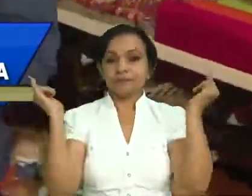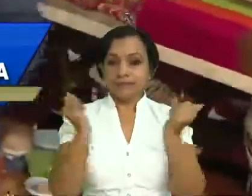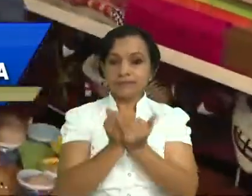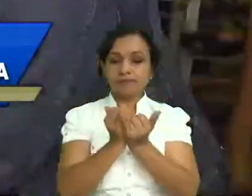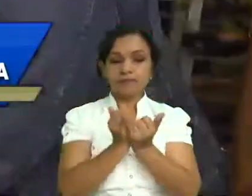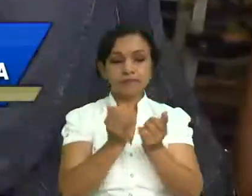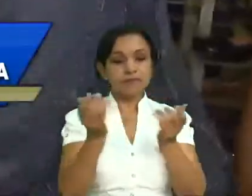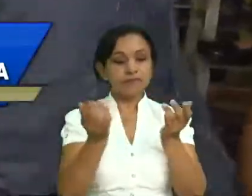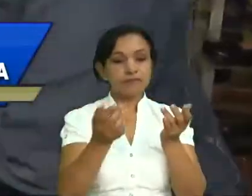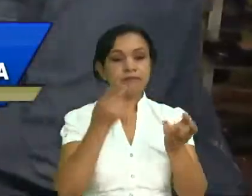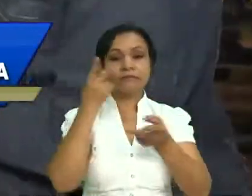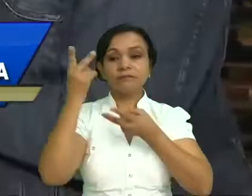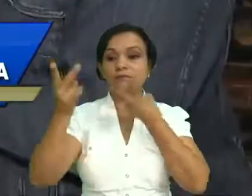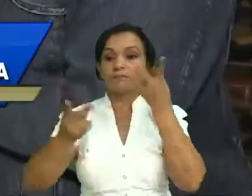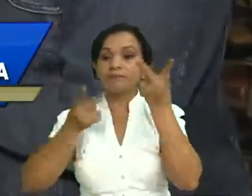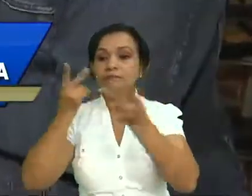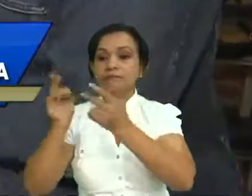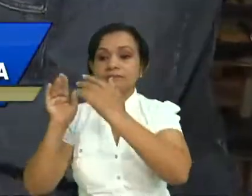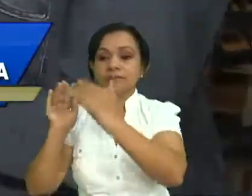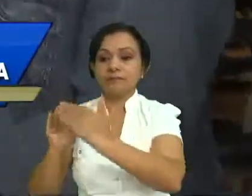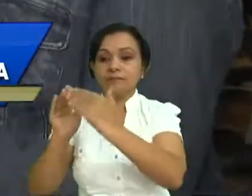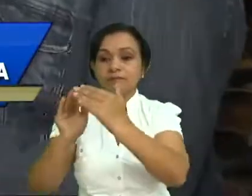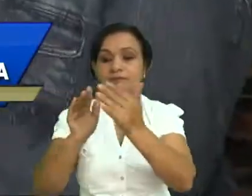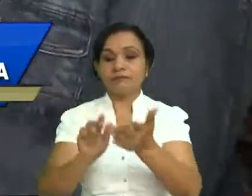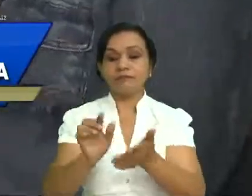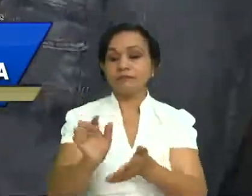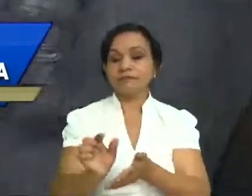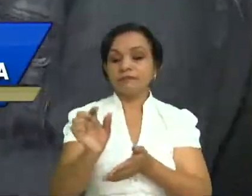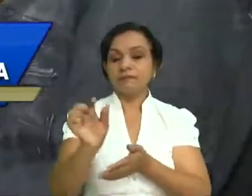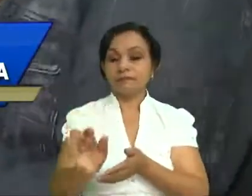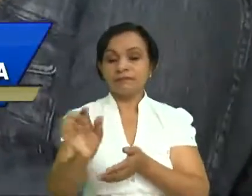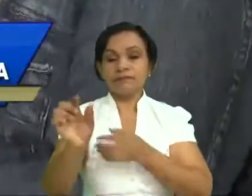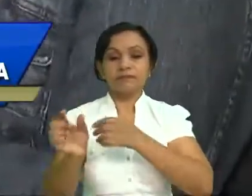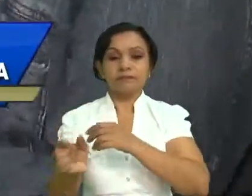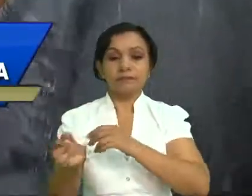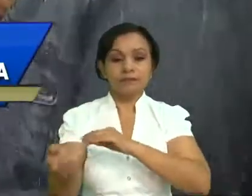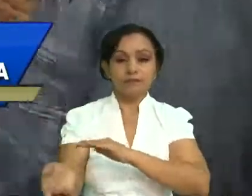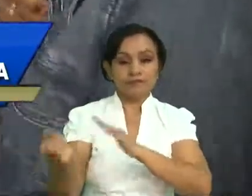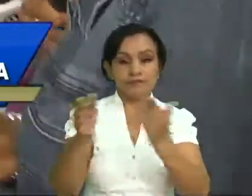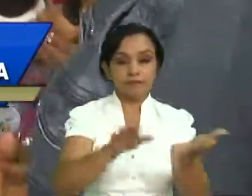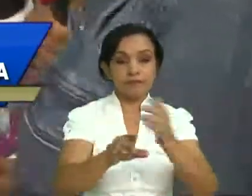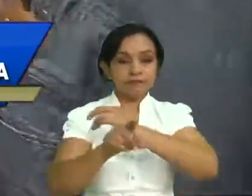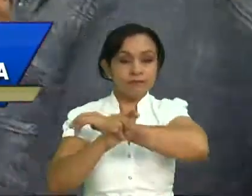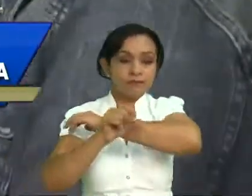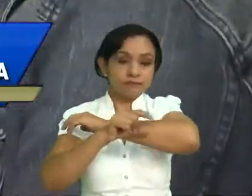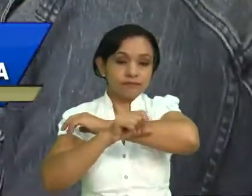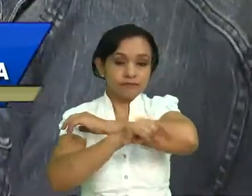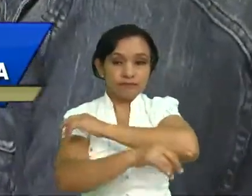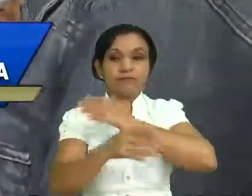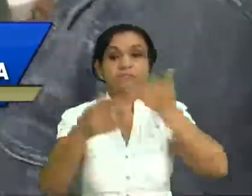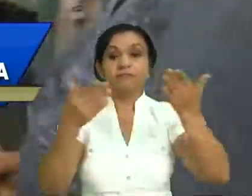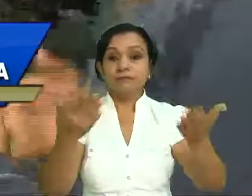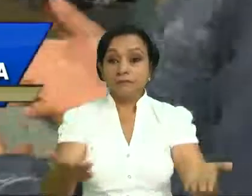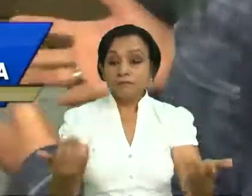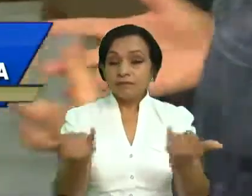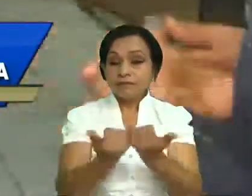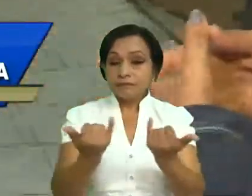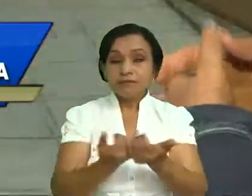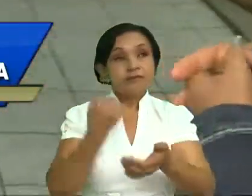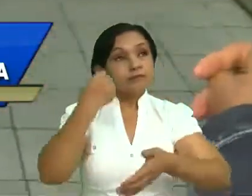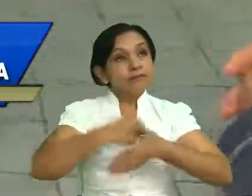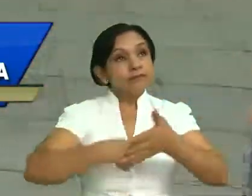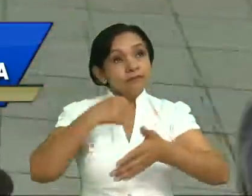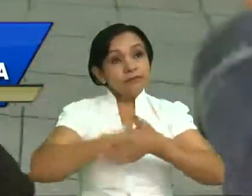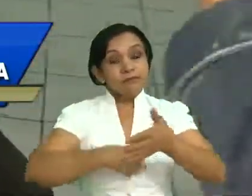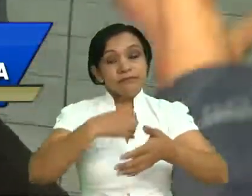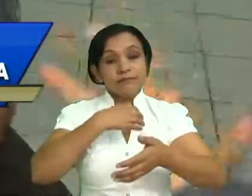visitamos ese barrio, también aplicándolo, acompañando al Ministerio de Salud. Perú, además de ese esfuerzo,